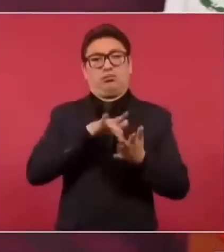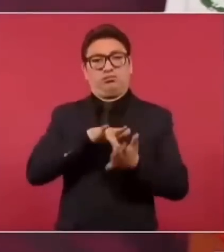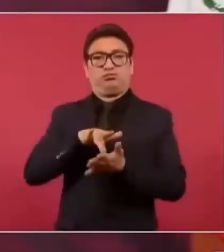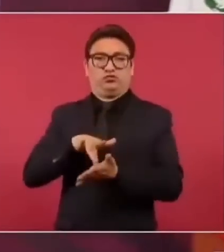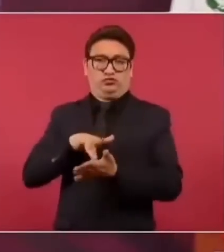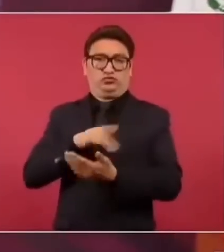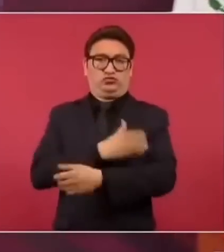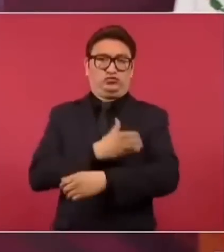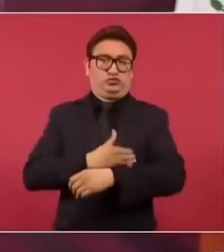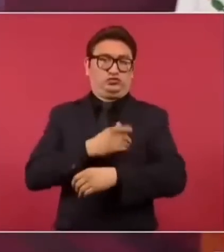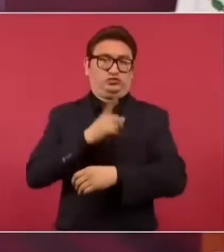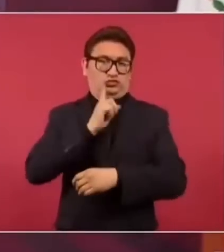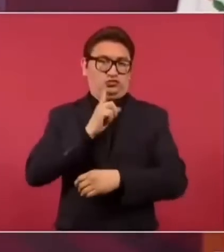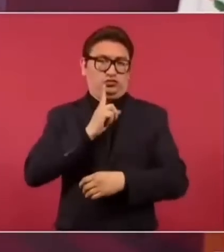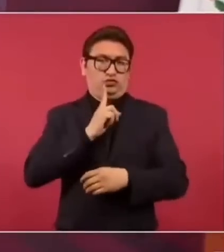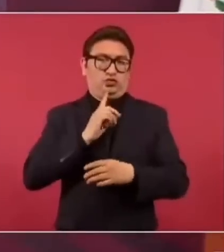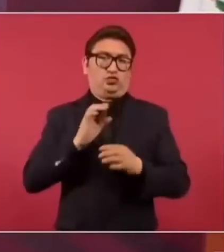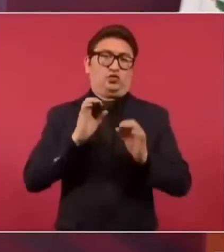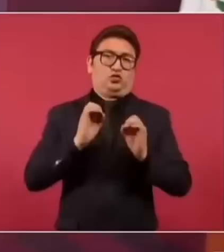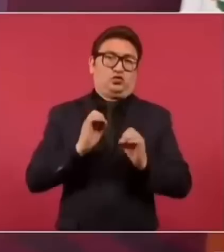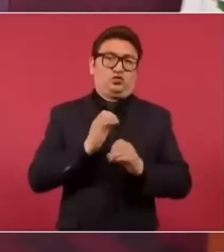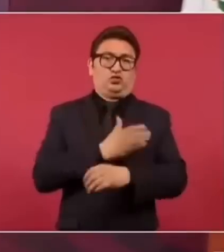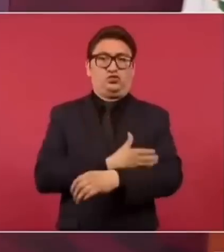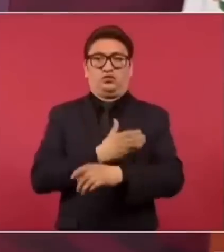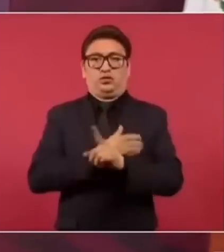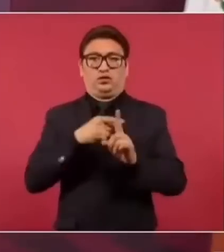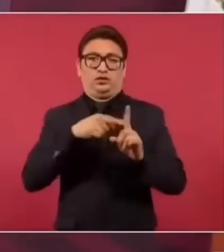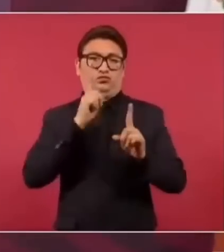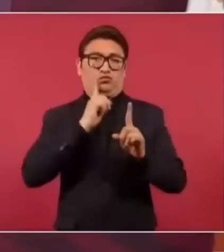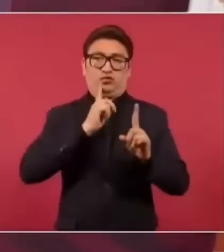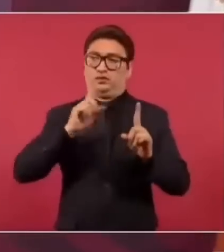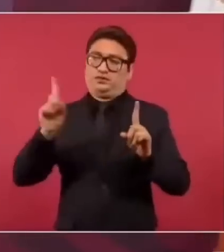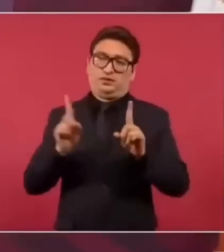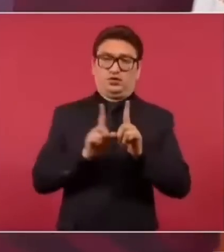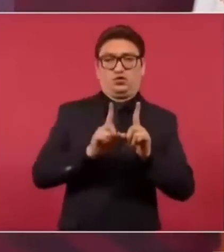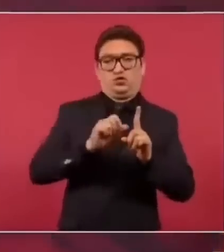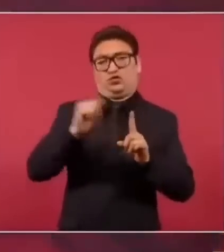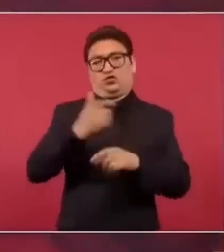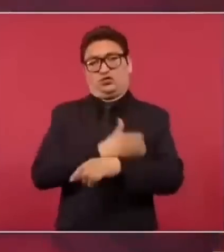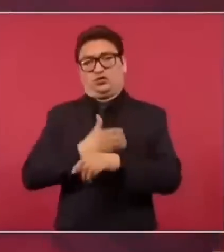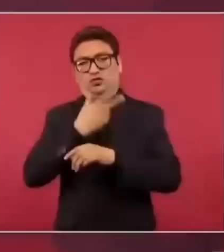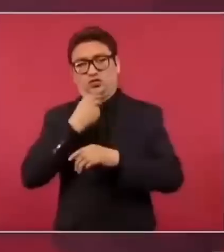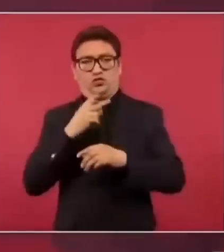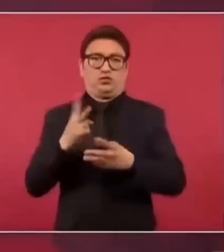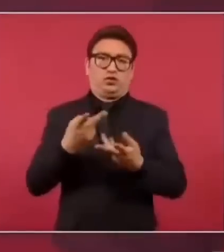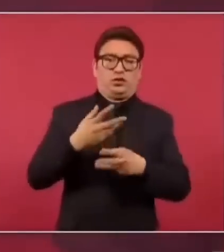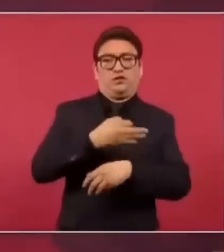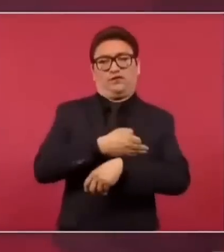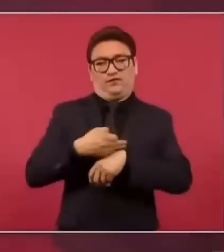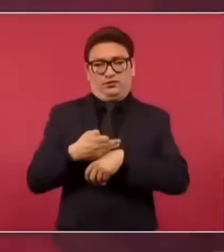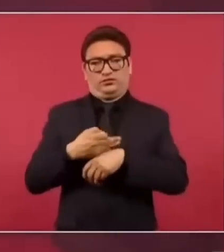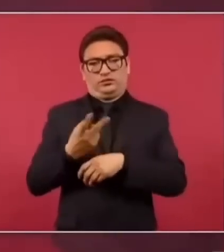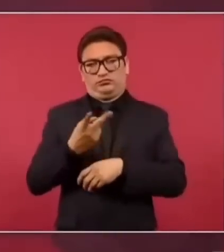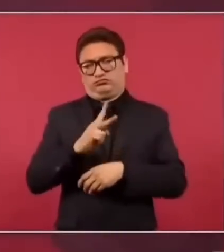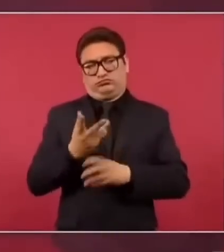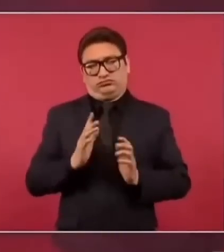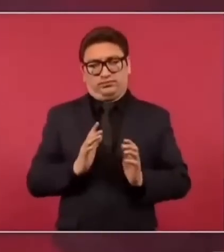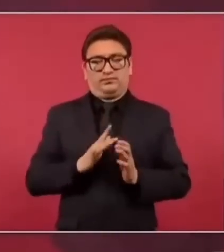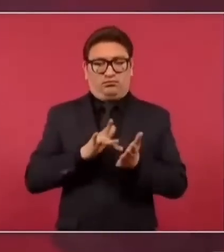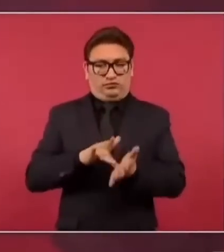de una compañera, o una compañera no puede salir adelante si no tiene el apoyo de un compañero y de la familia en general,